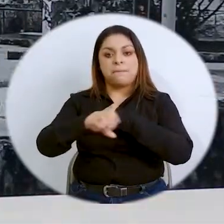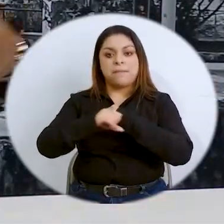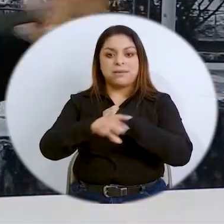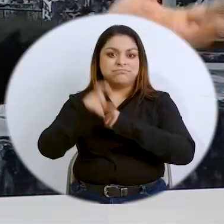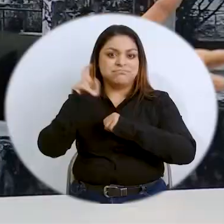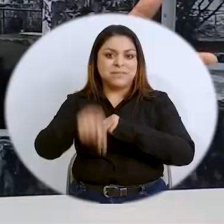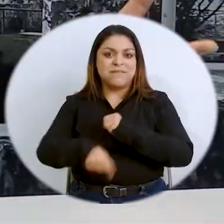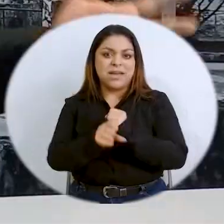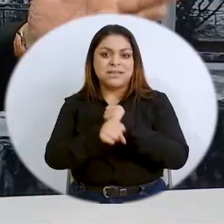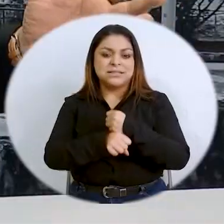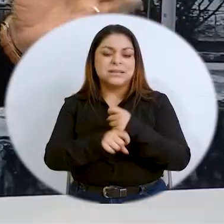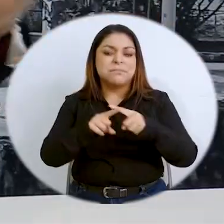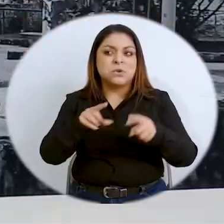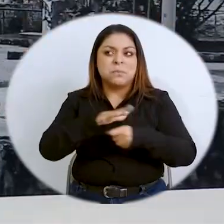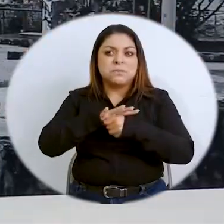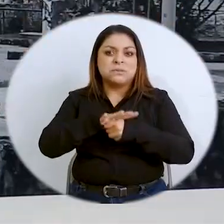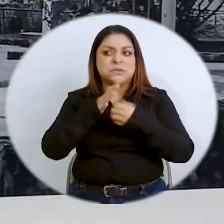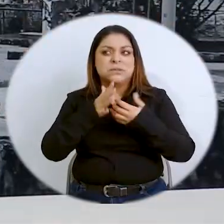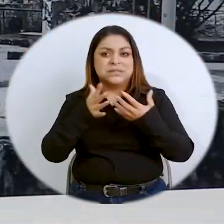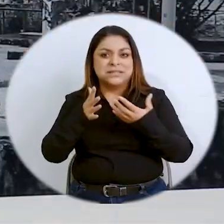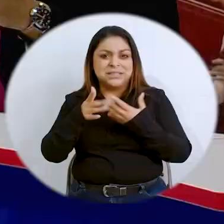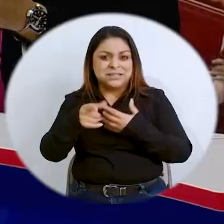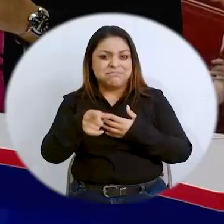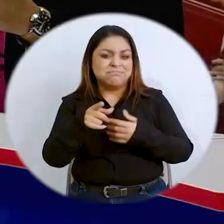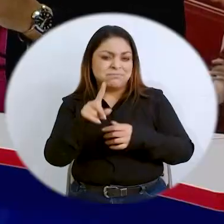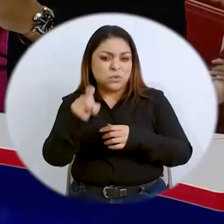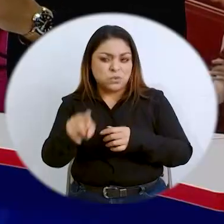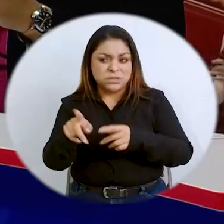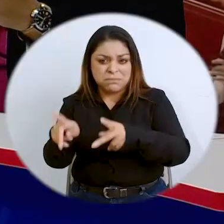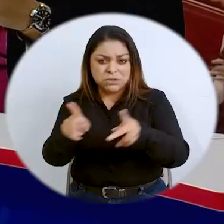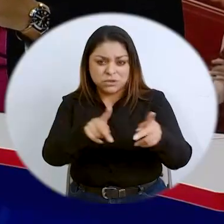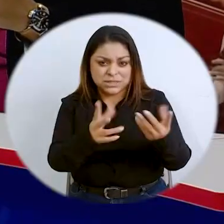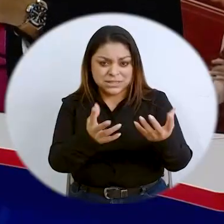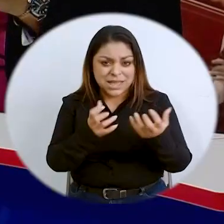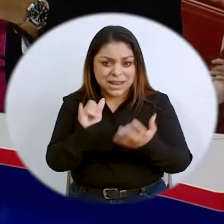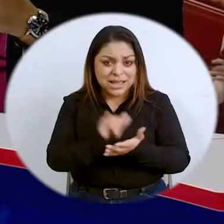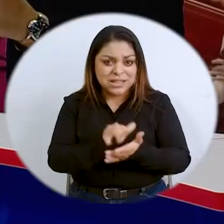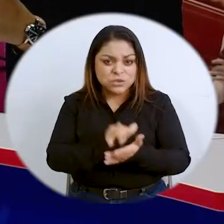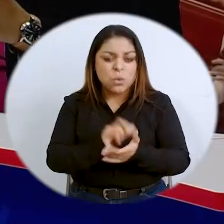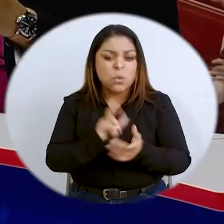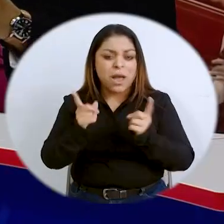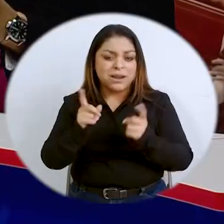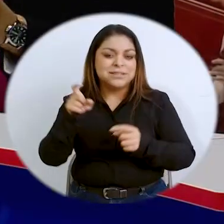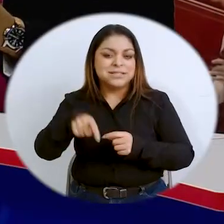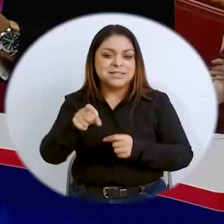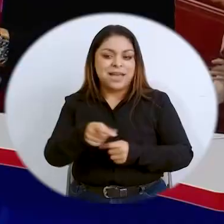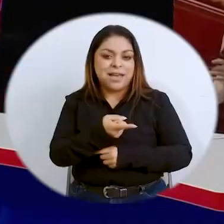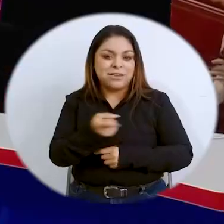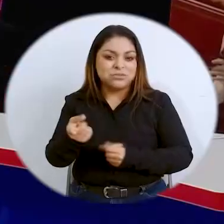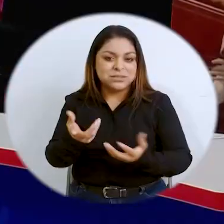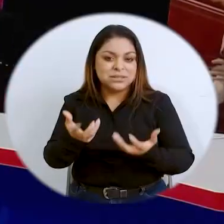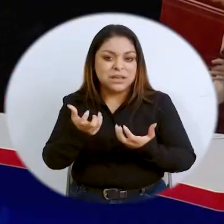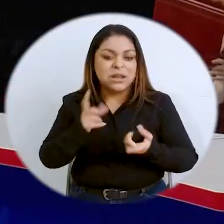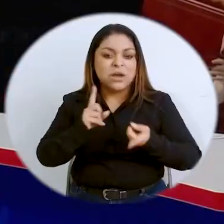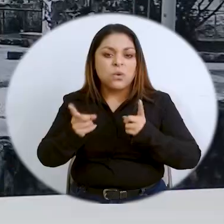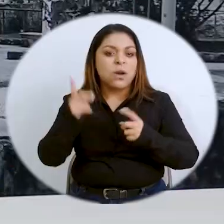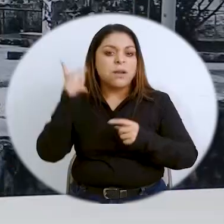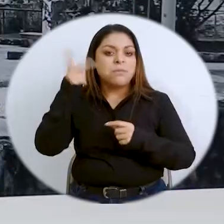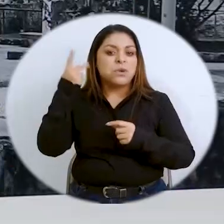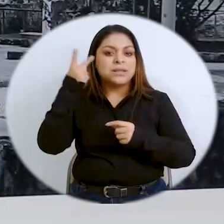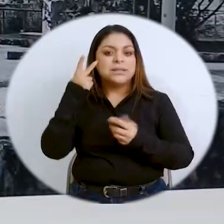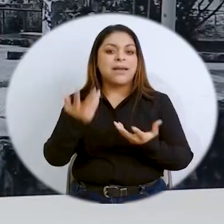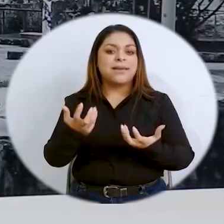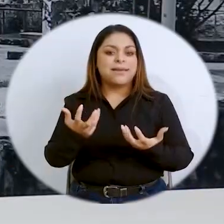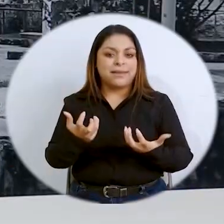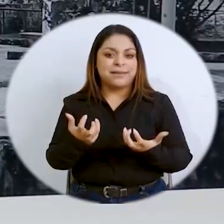y podrían ejecutarlas. Pero la cuestión es, ¿y eso es lo que quiere el ciudadano y la ciudadana? ¿Cuáles son las necesidades que están viendo? ¿Cuál es el tipo de